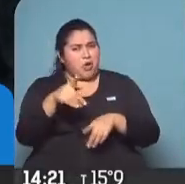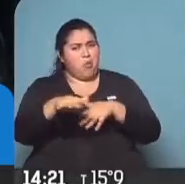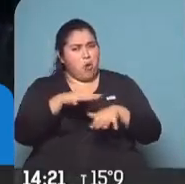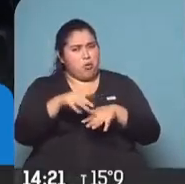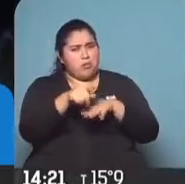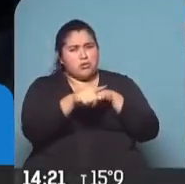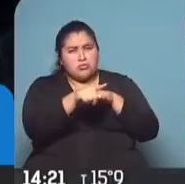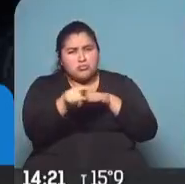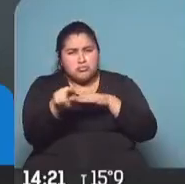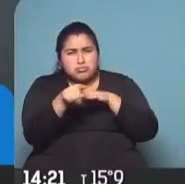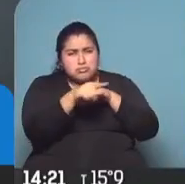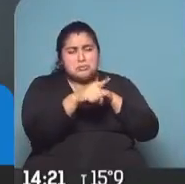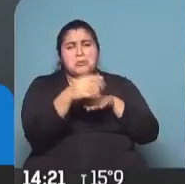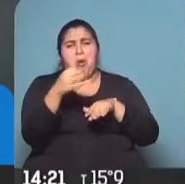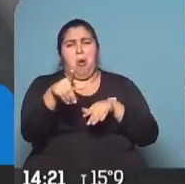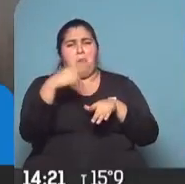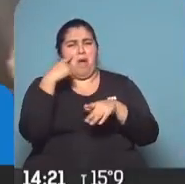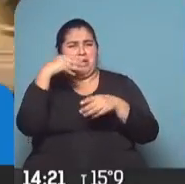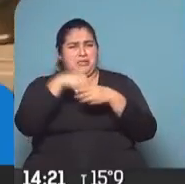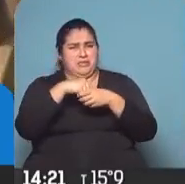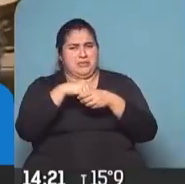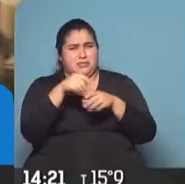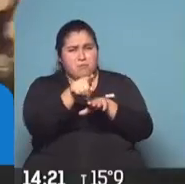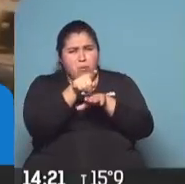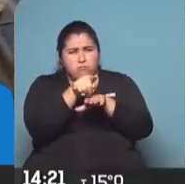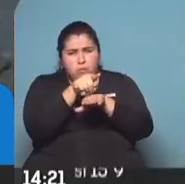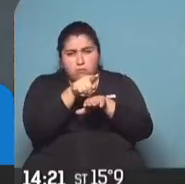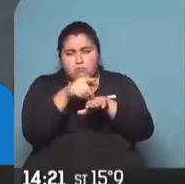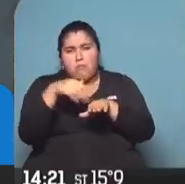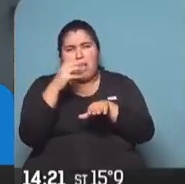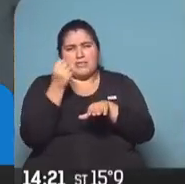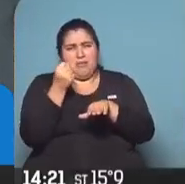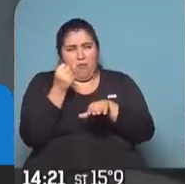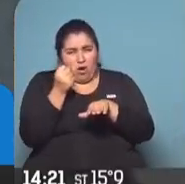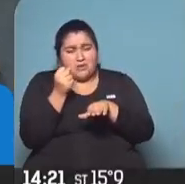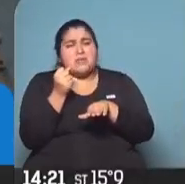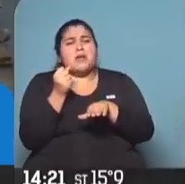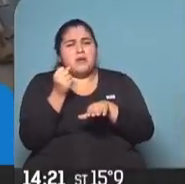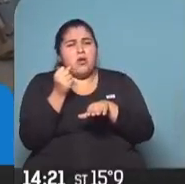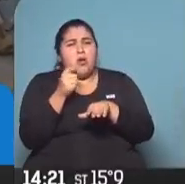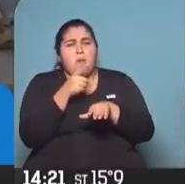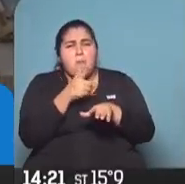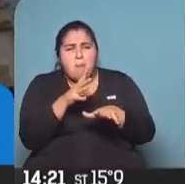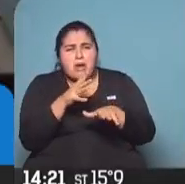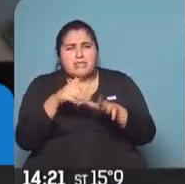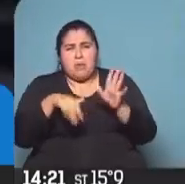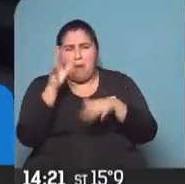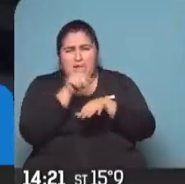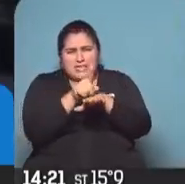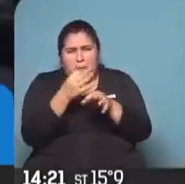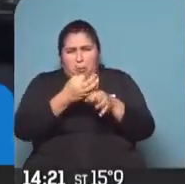terrenos su capacidad de infarto en el marco regional como un casa bien por